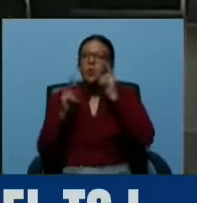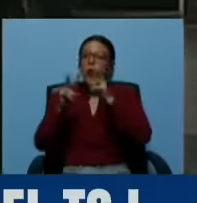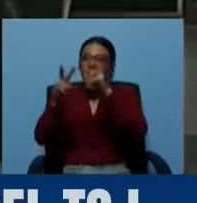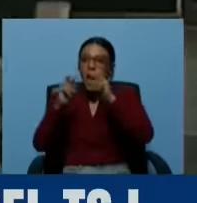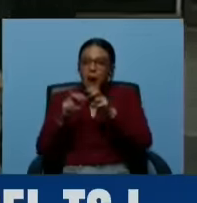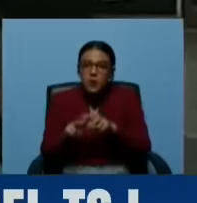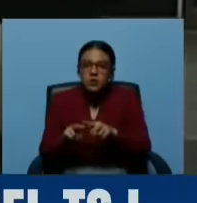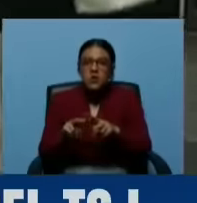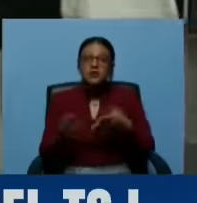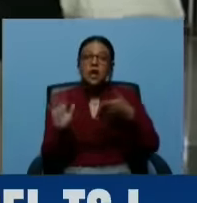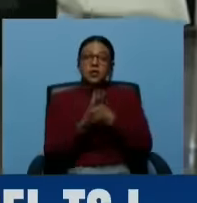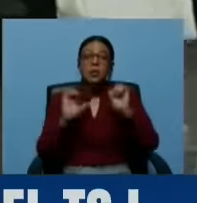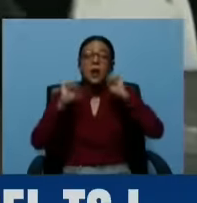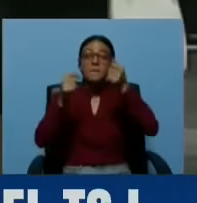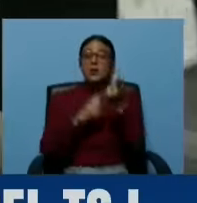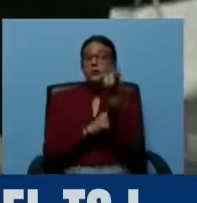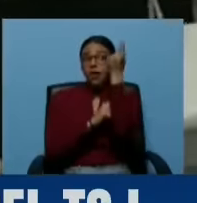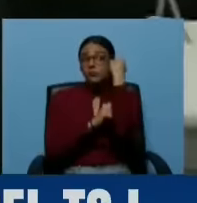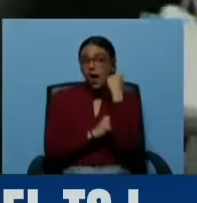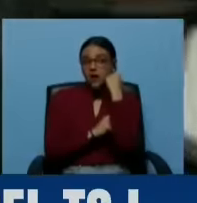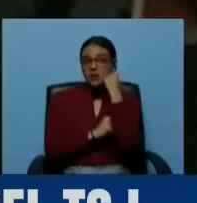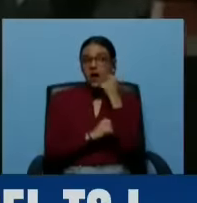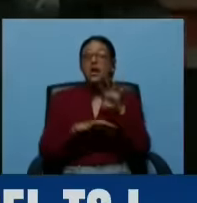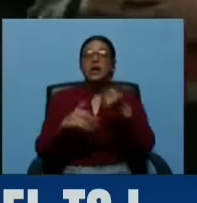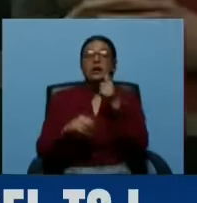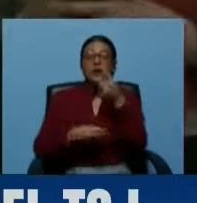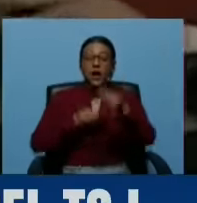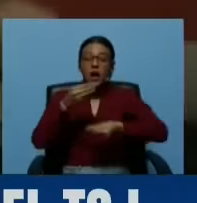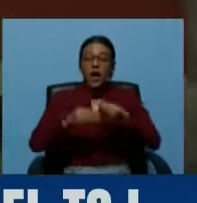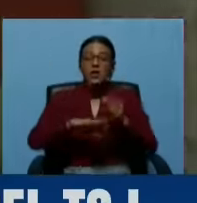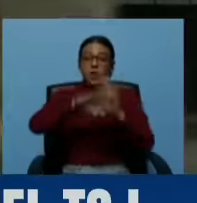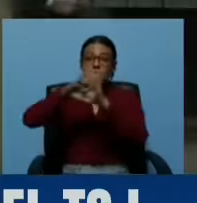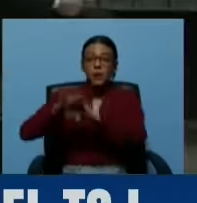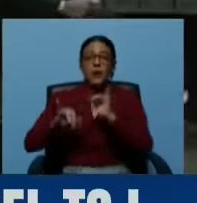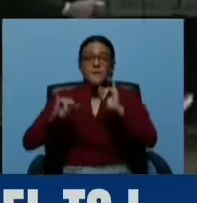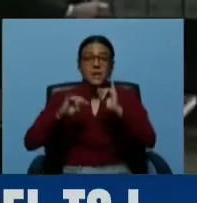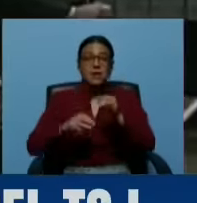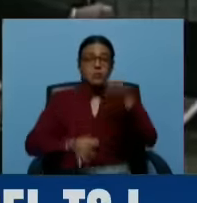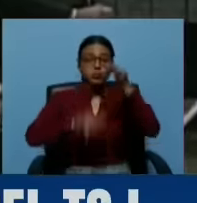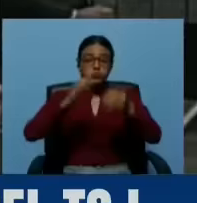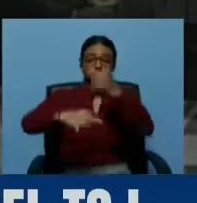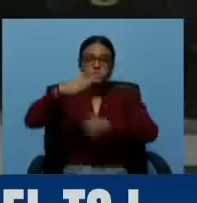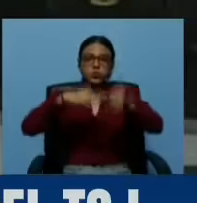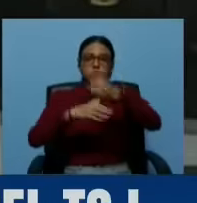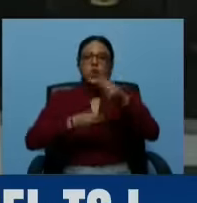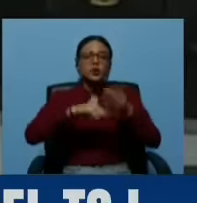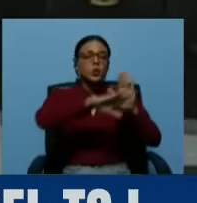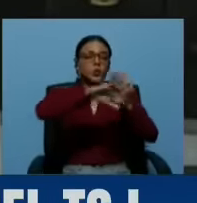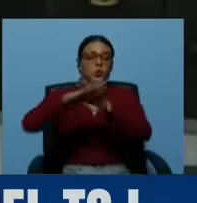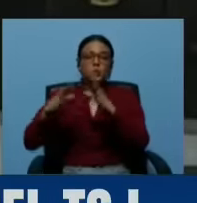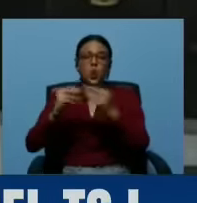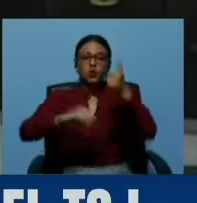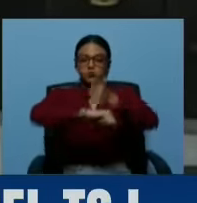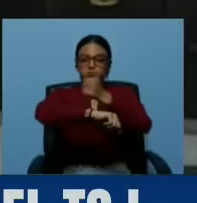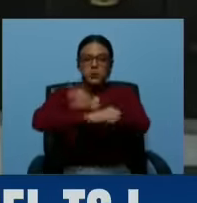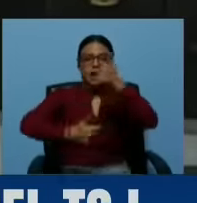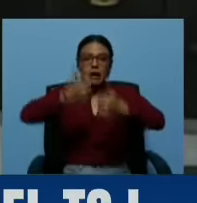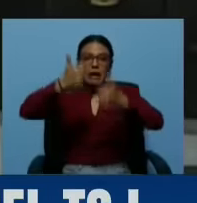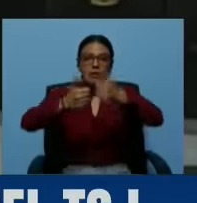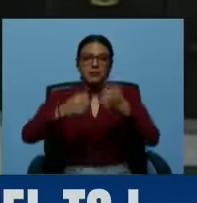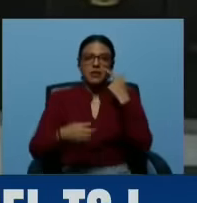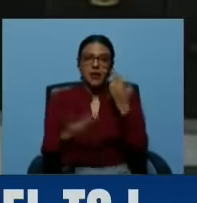se han desarrollado desde el día de ayer, tal como lo ha convocado esta sala electoral del TSJ. Vemos a través de las